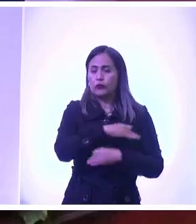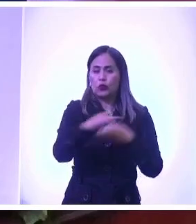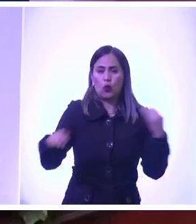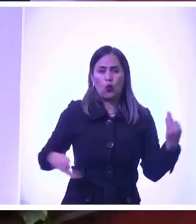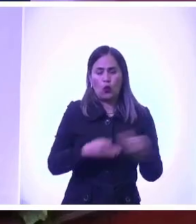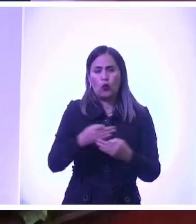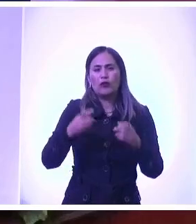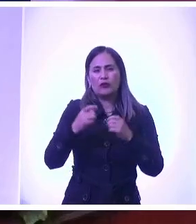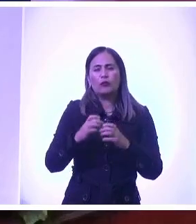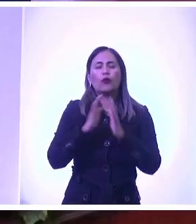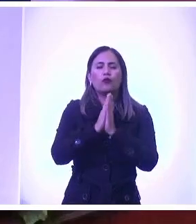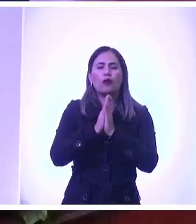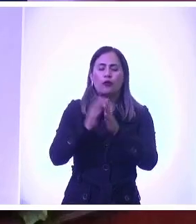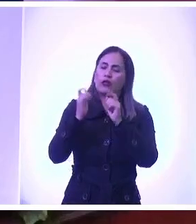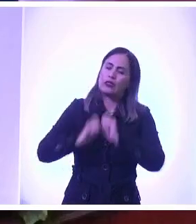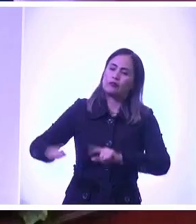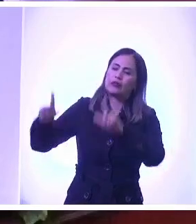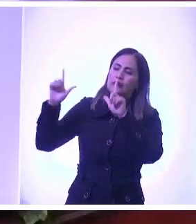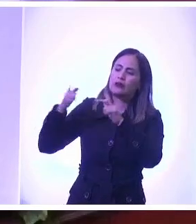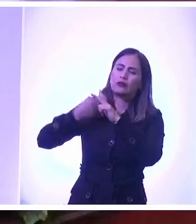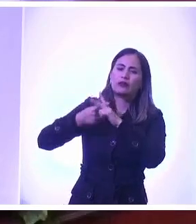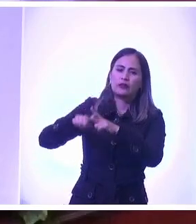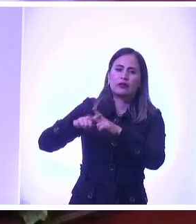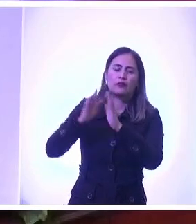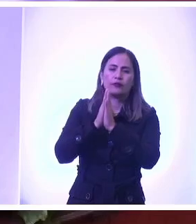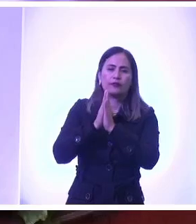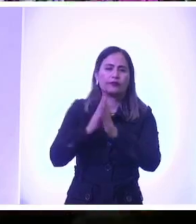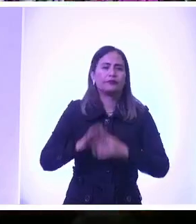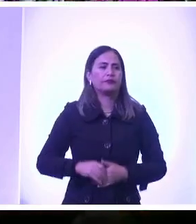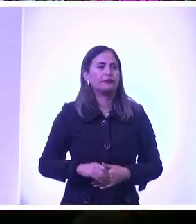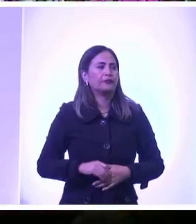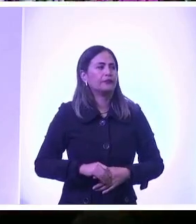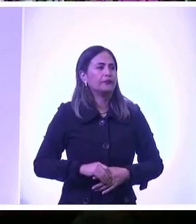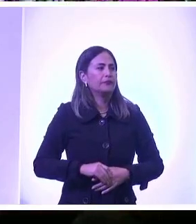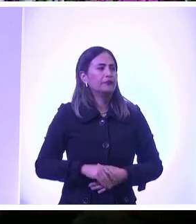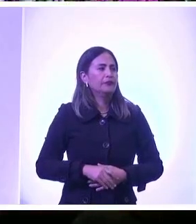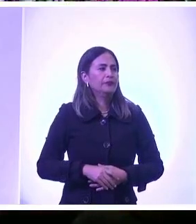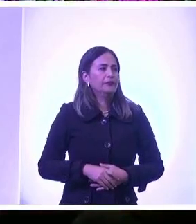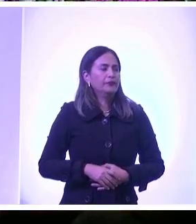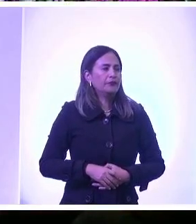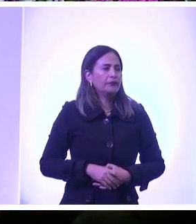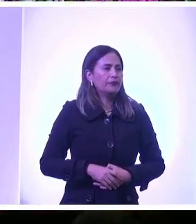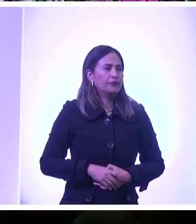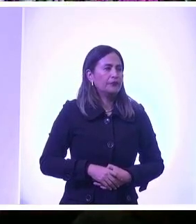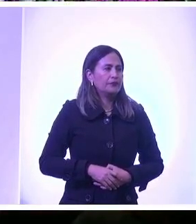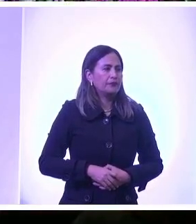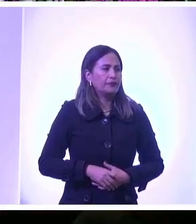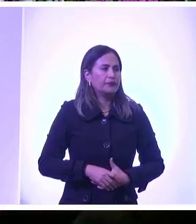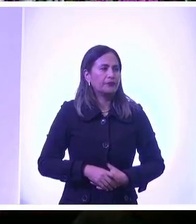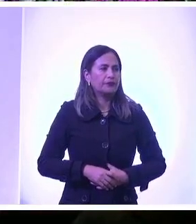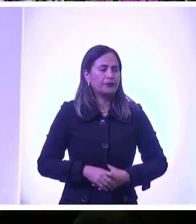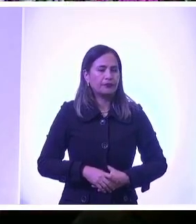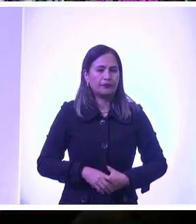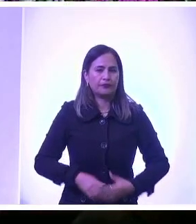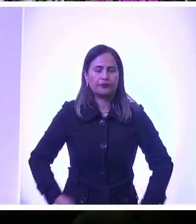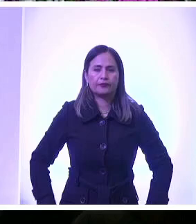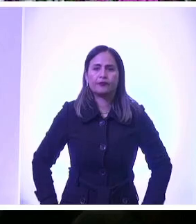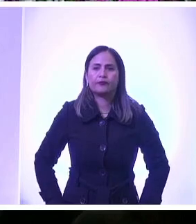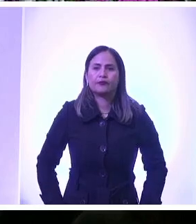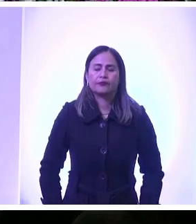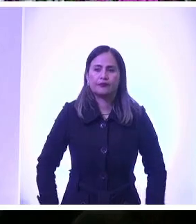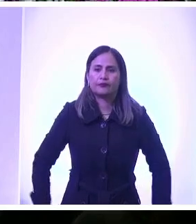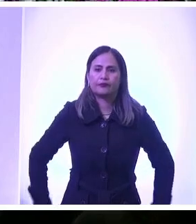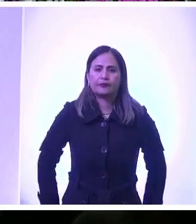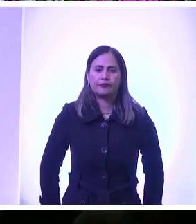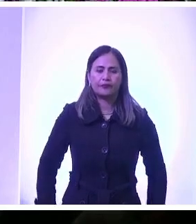favor con la presentación le podemos dar click así s o